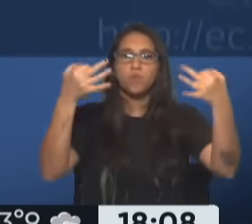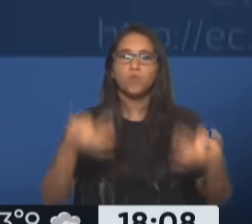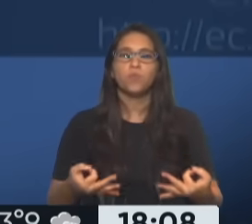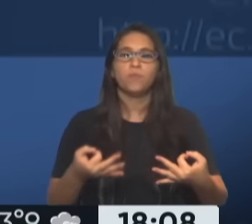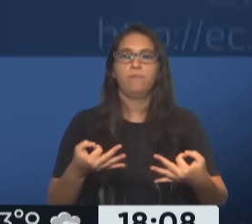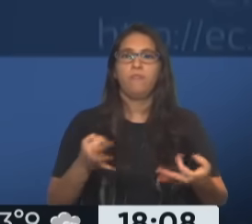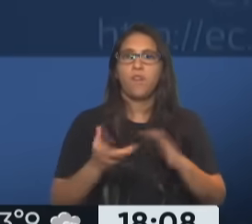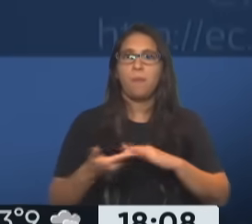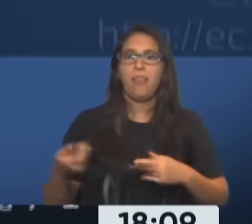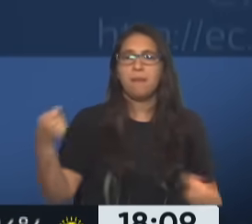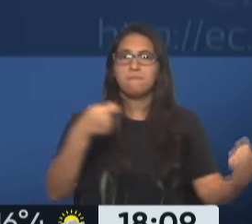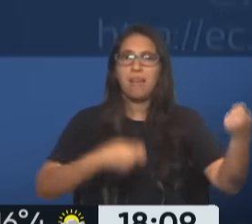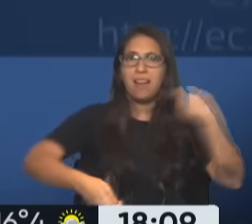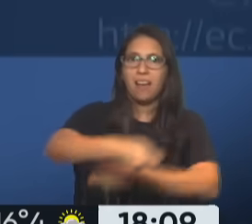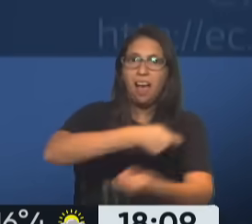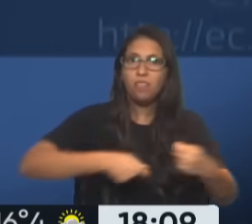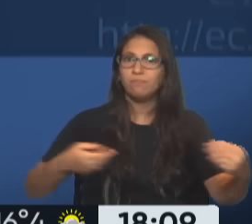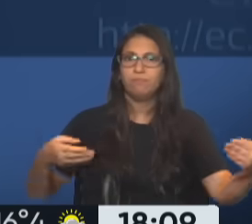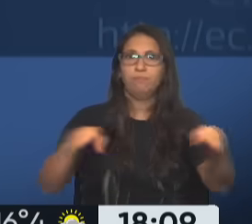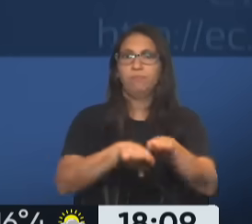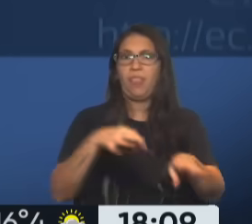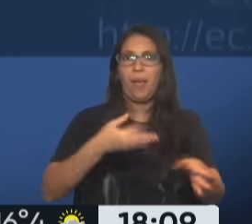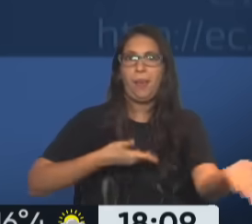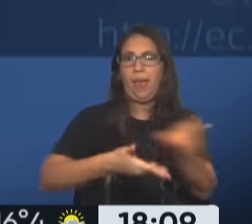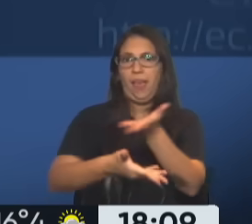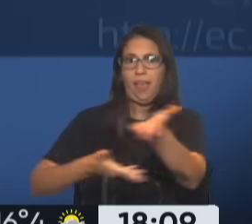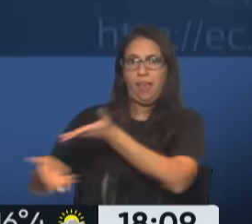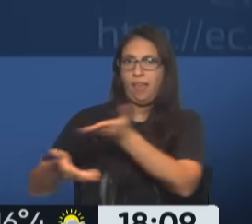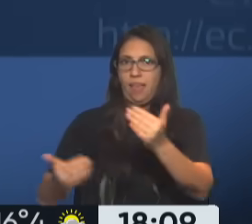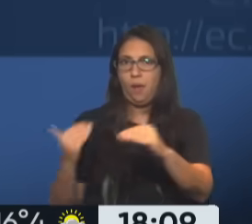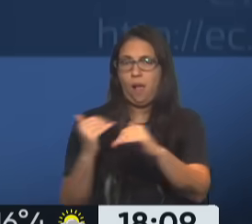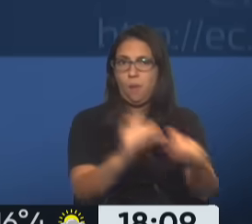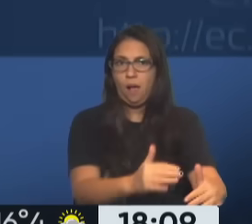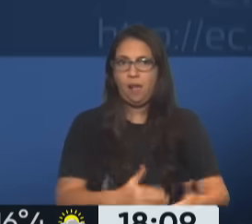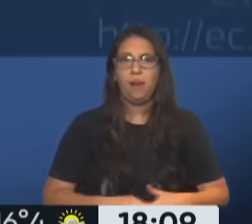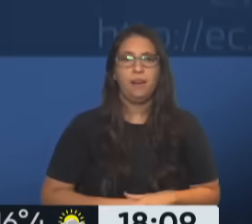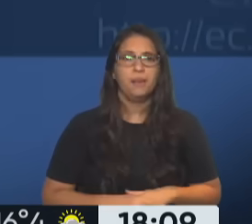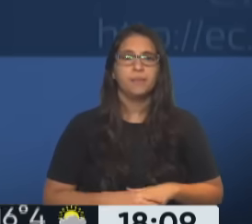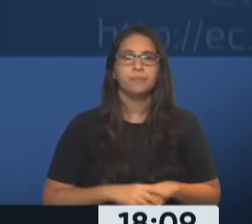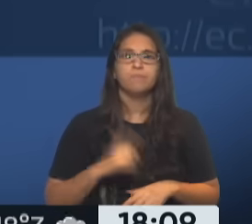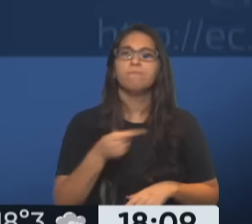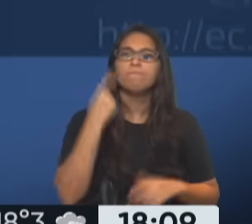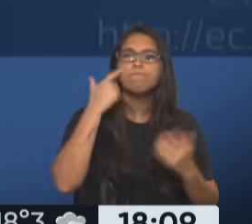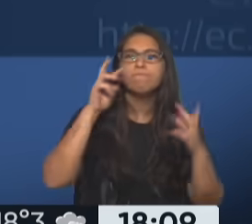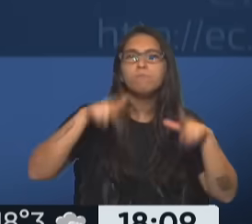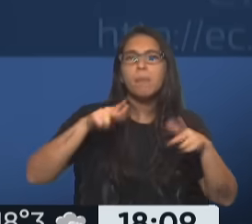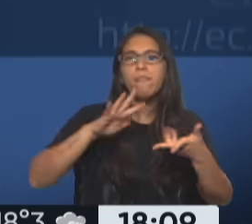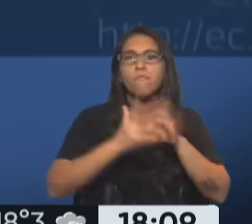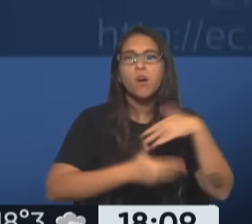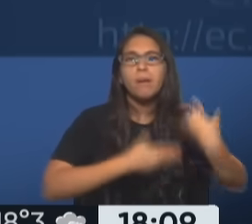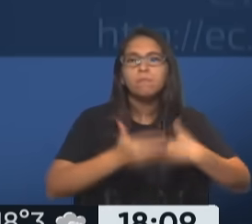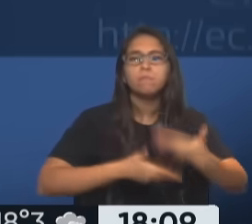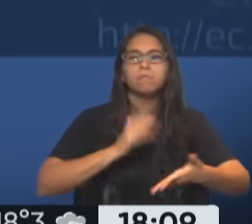other's market also needs to be reciprocal. And we discussed how to make real progress on market